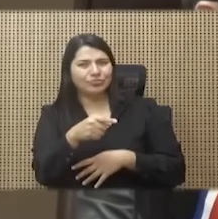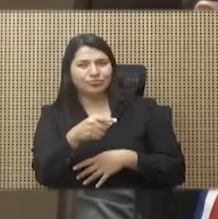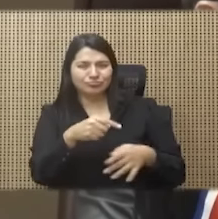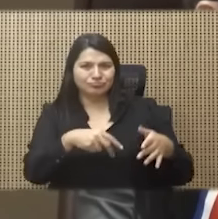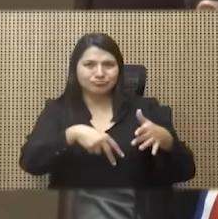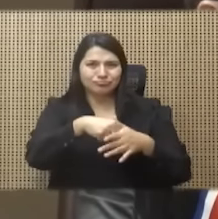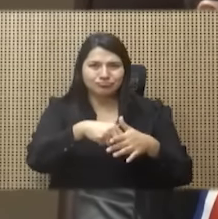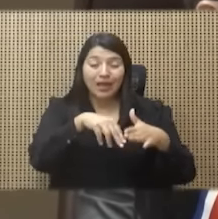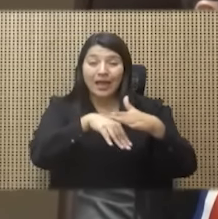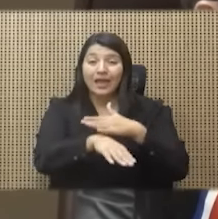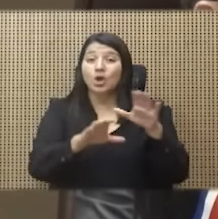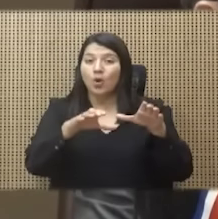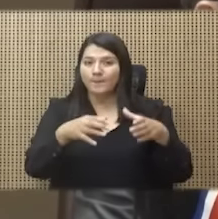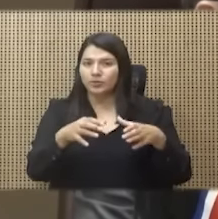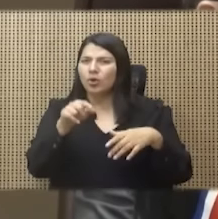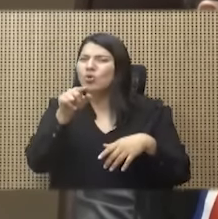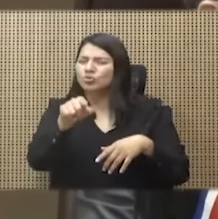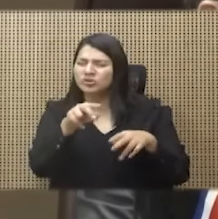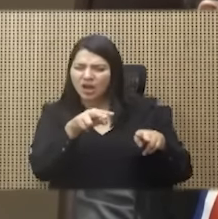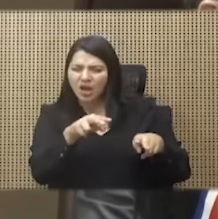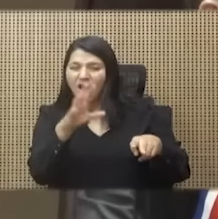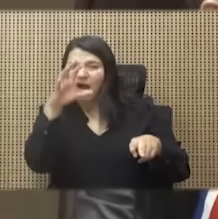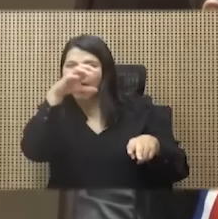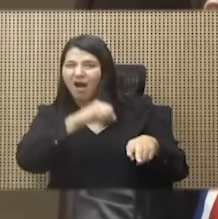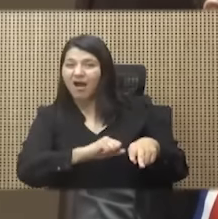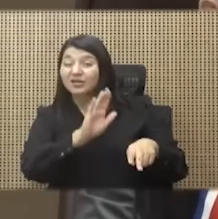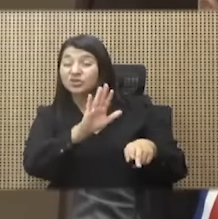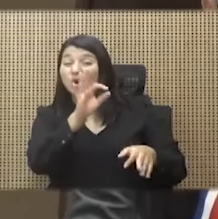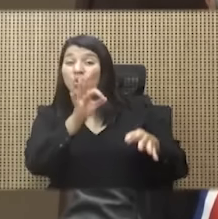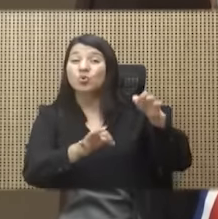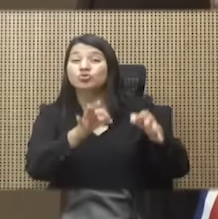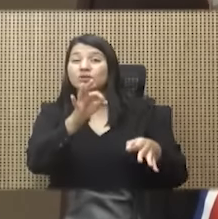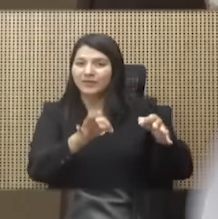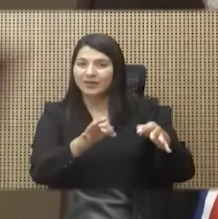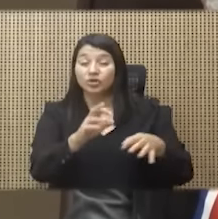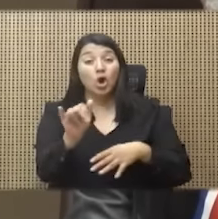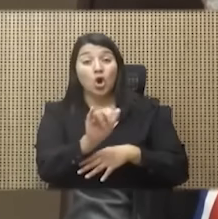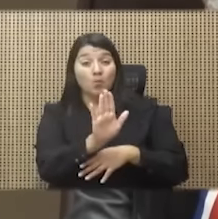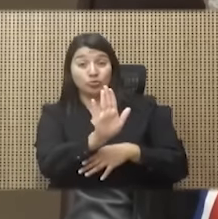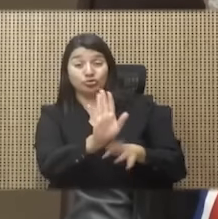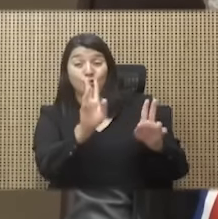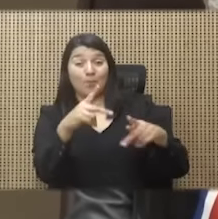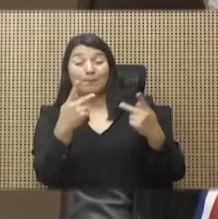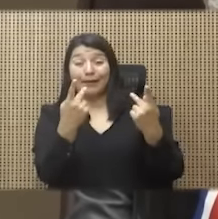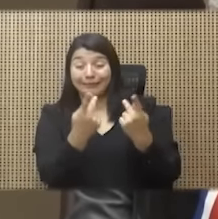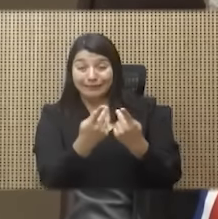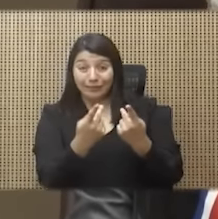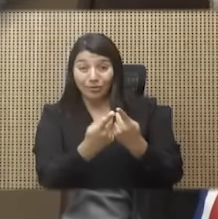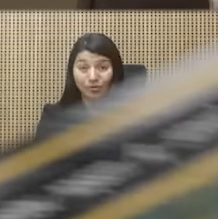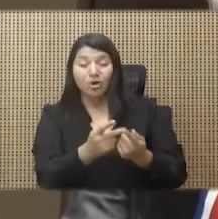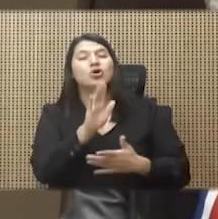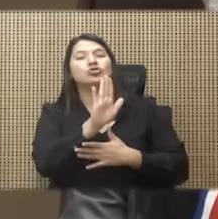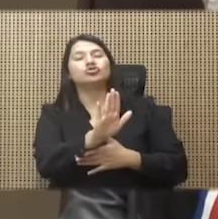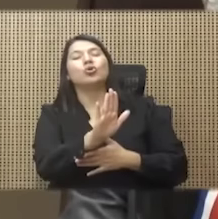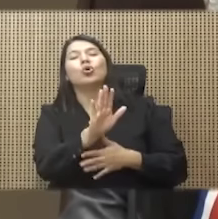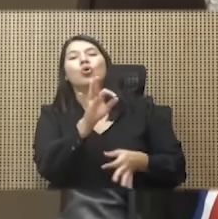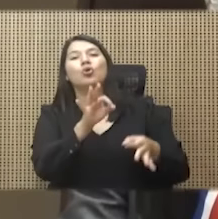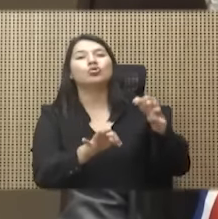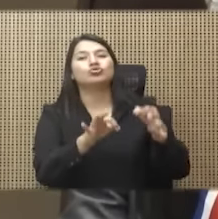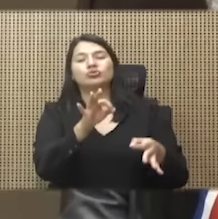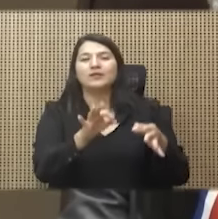en cuenta que sus argumentos están, como sus partidos, absolutamente encontrados con